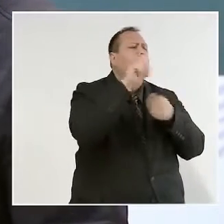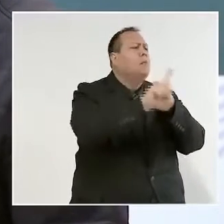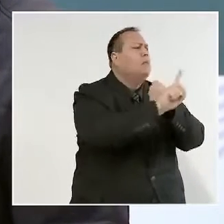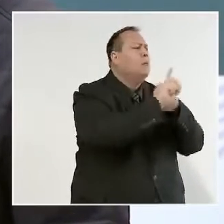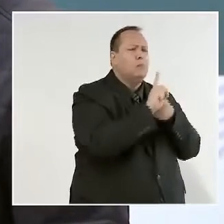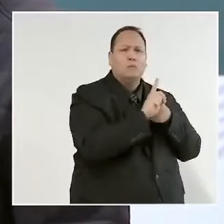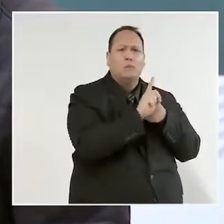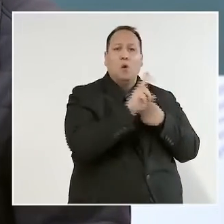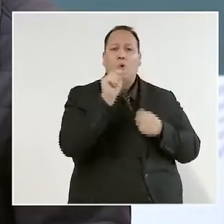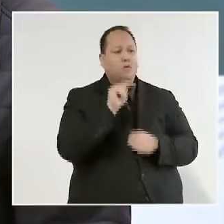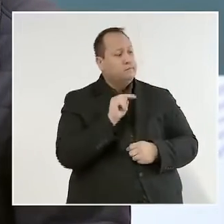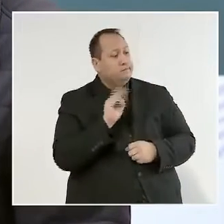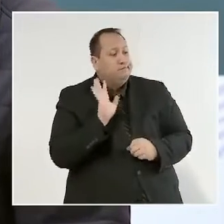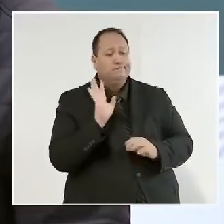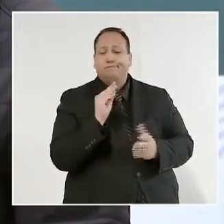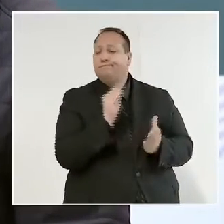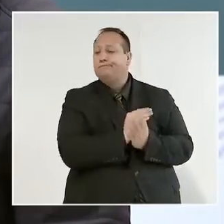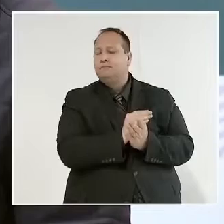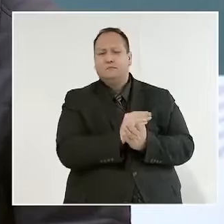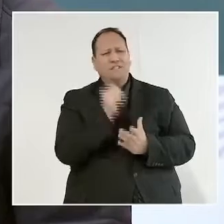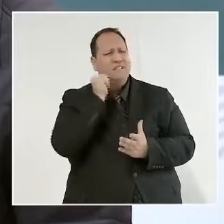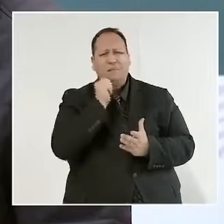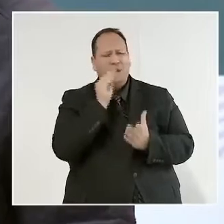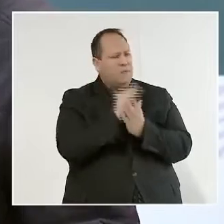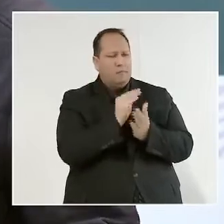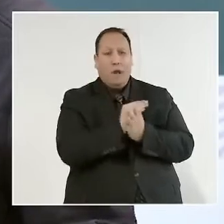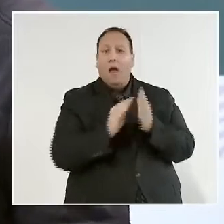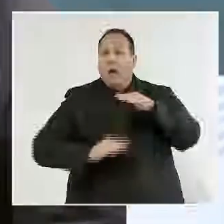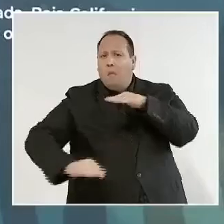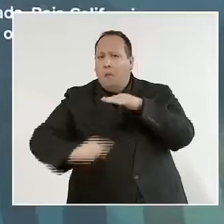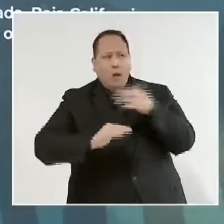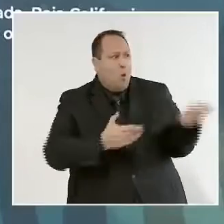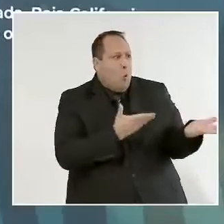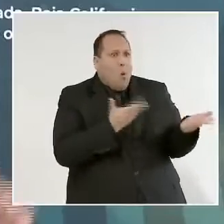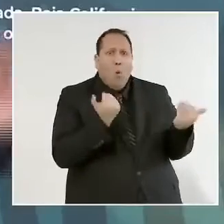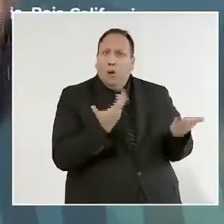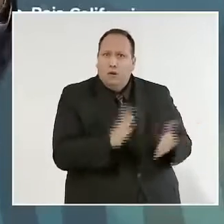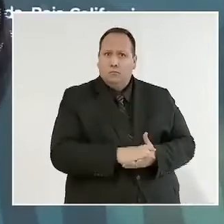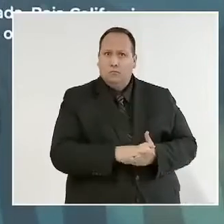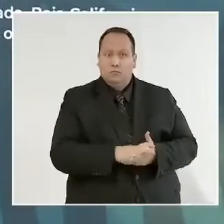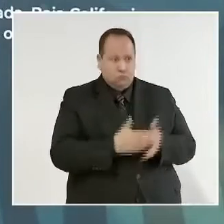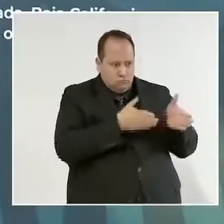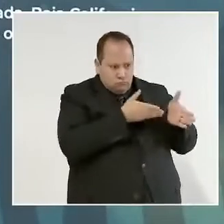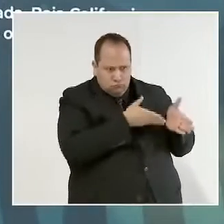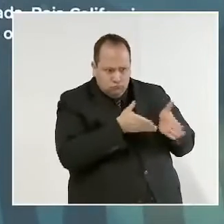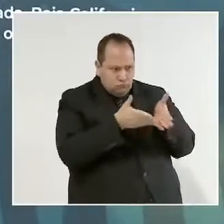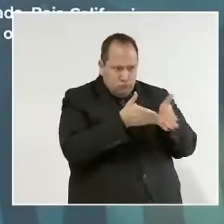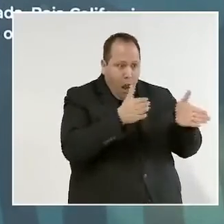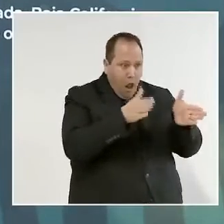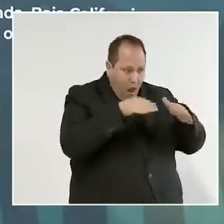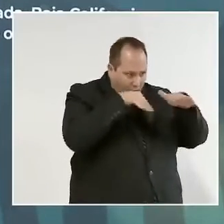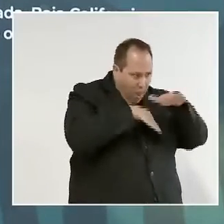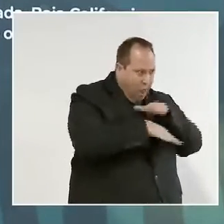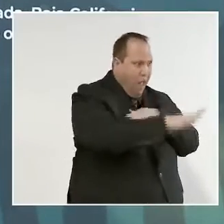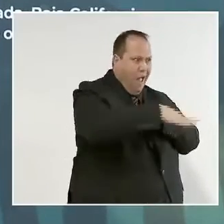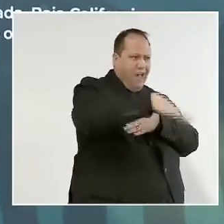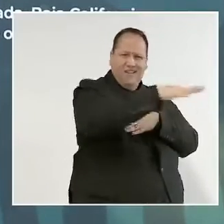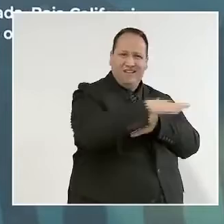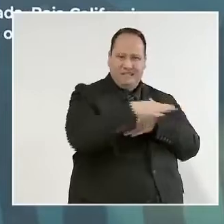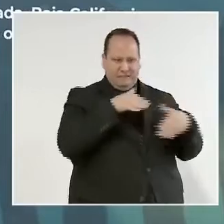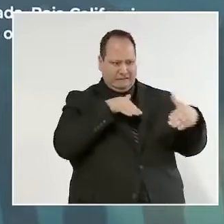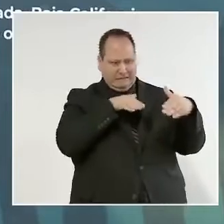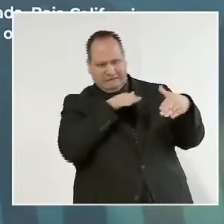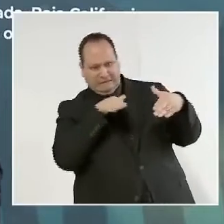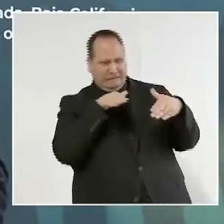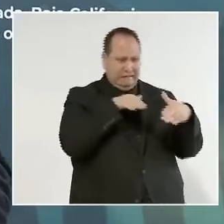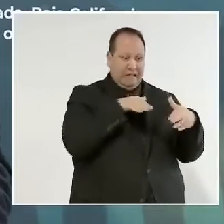y nunca se volteaba para allá. Las cosas más esenciales no las tenían, un acceso a su colonia. Quedaban